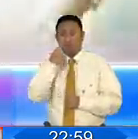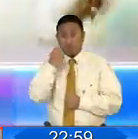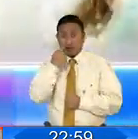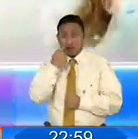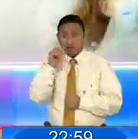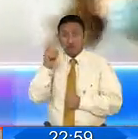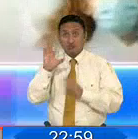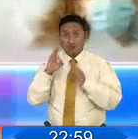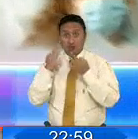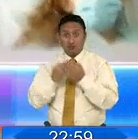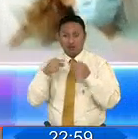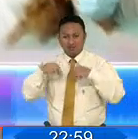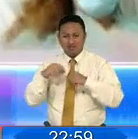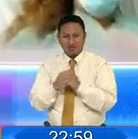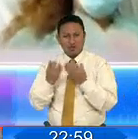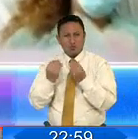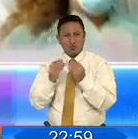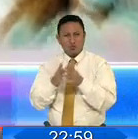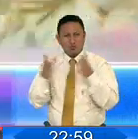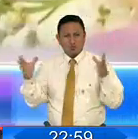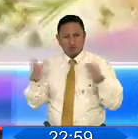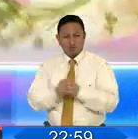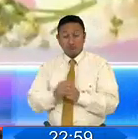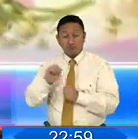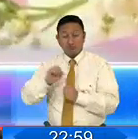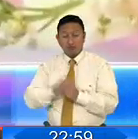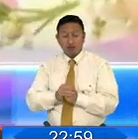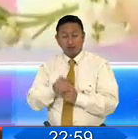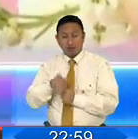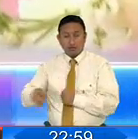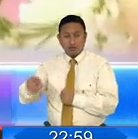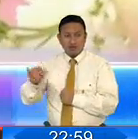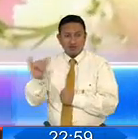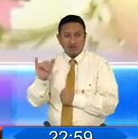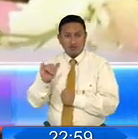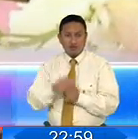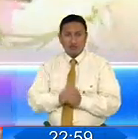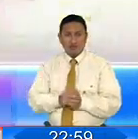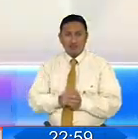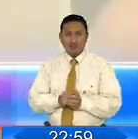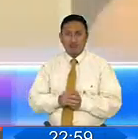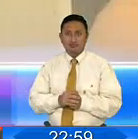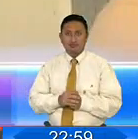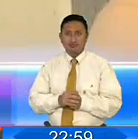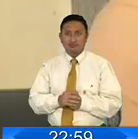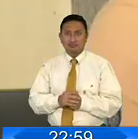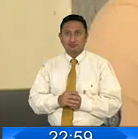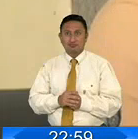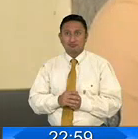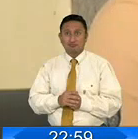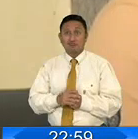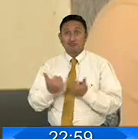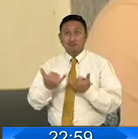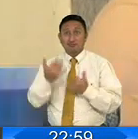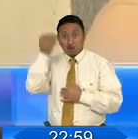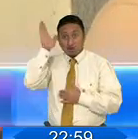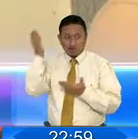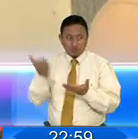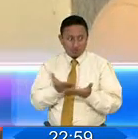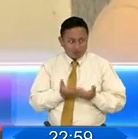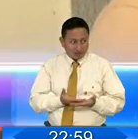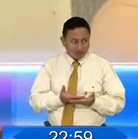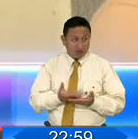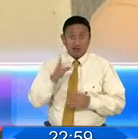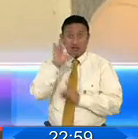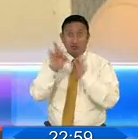la familia es numerosa, genéticamente tienen esa característica. Me tocó aceptar lo que Dios me mandó, porque eso